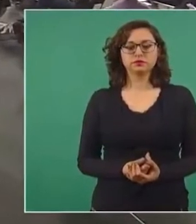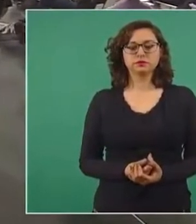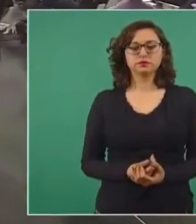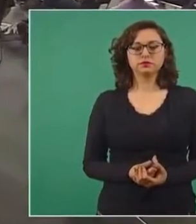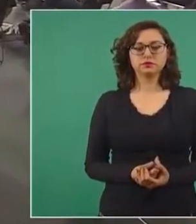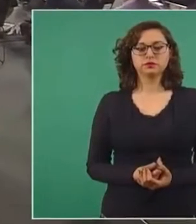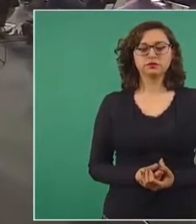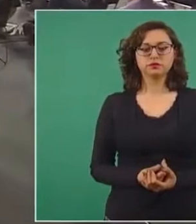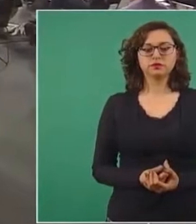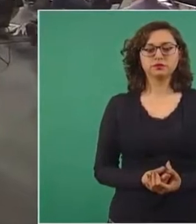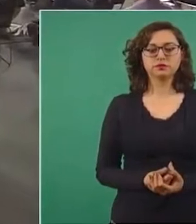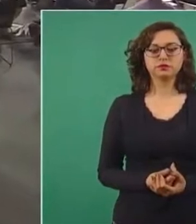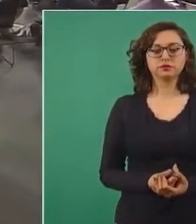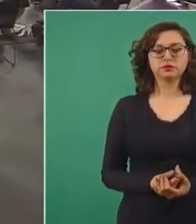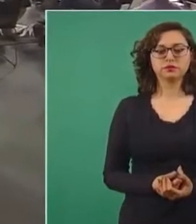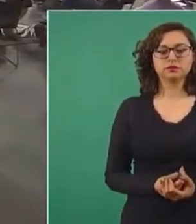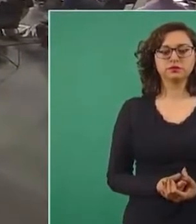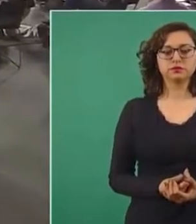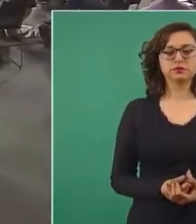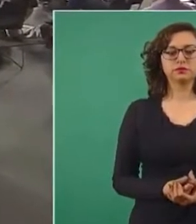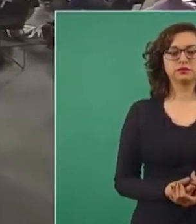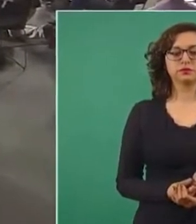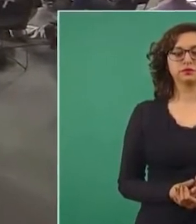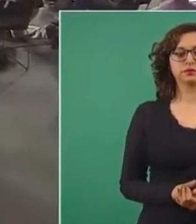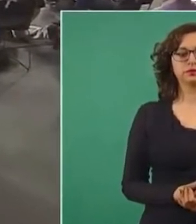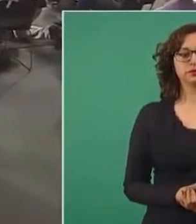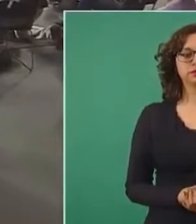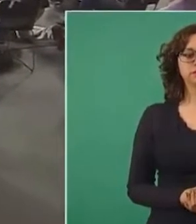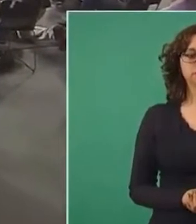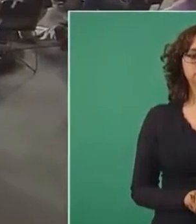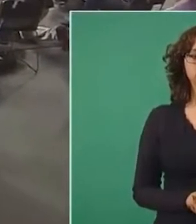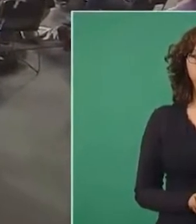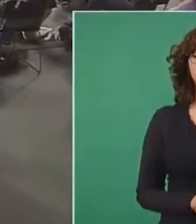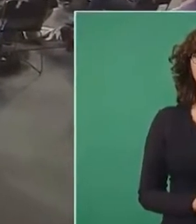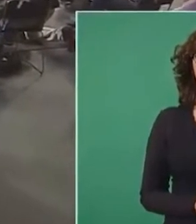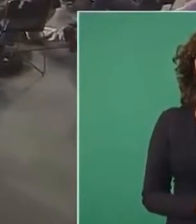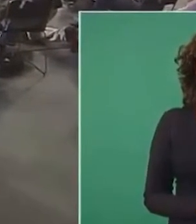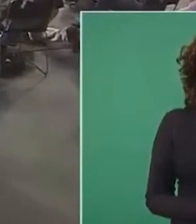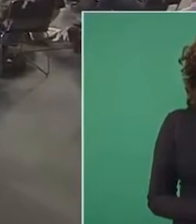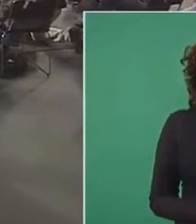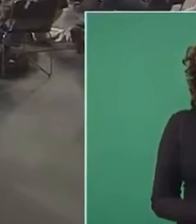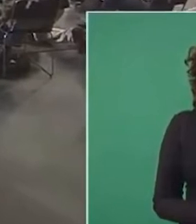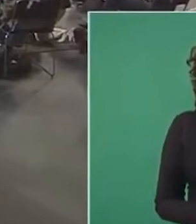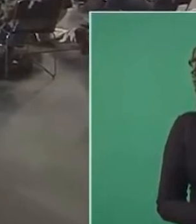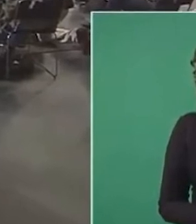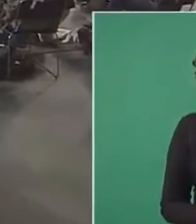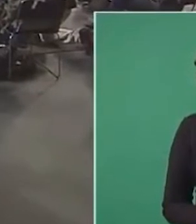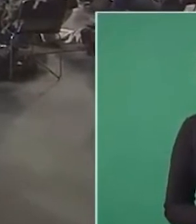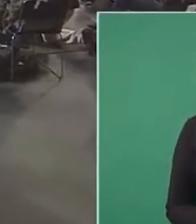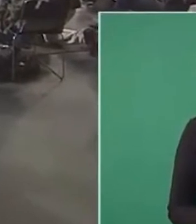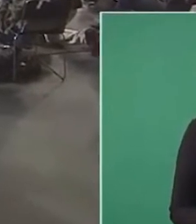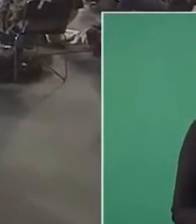El presidente de México, Andrés Manuel López Obrador, participó en la Cumbre Mundial de la Salud del G20 durante